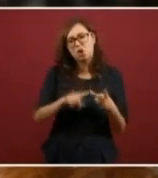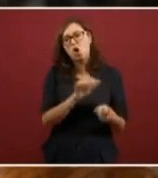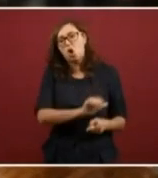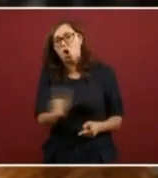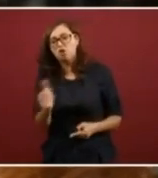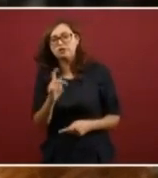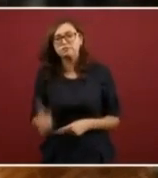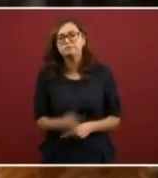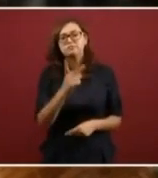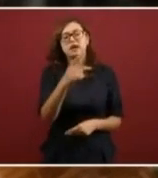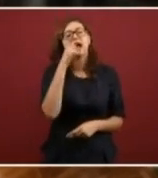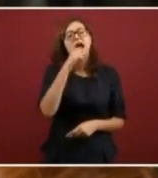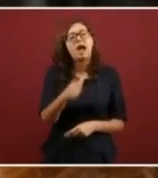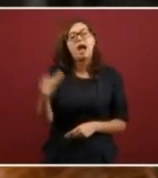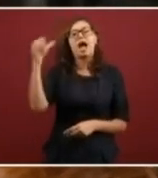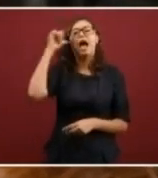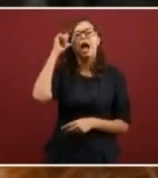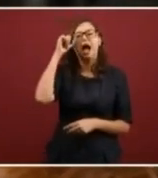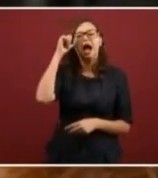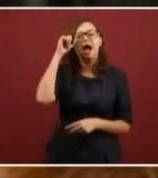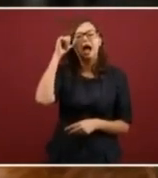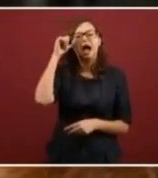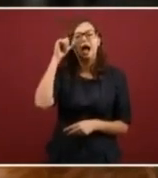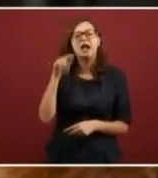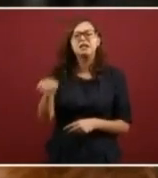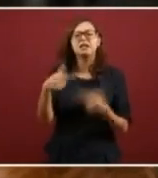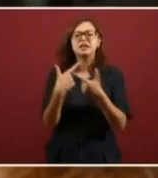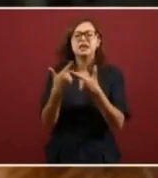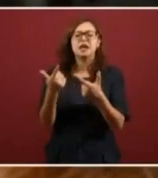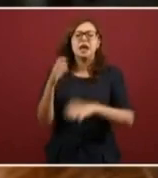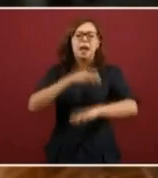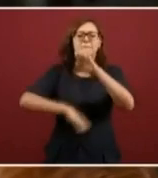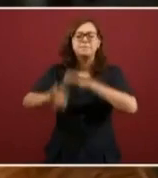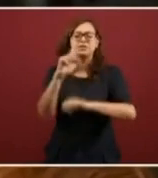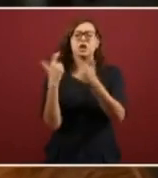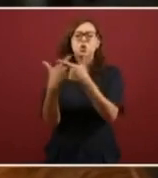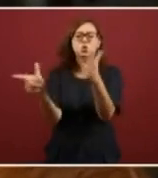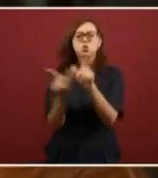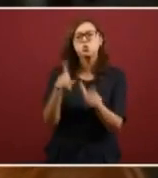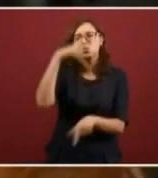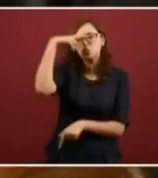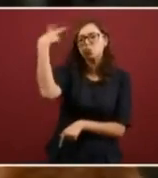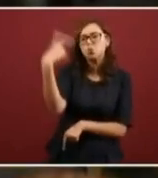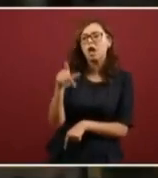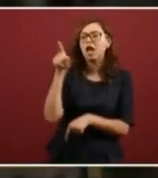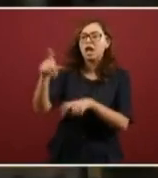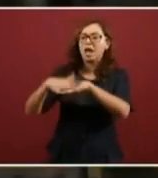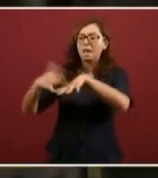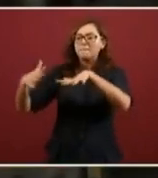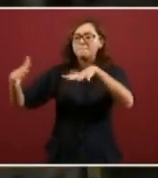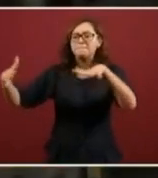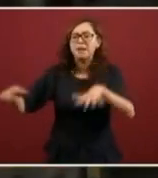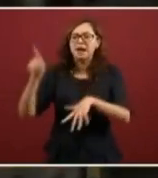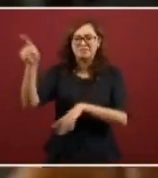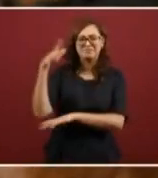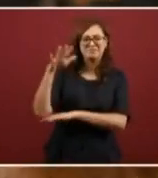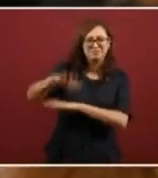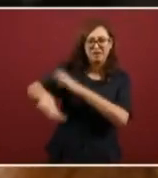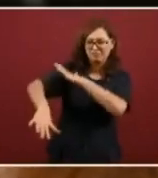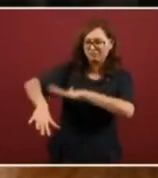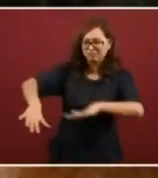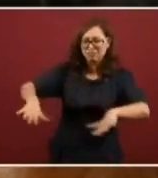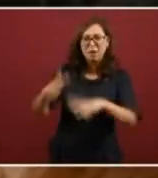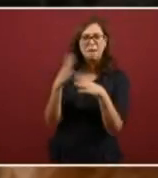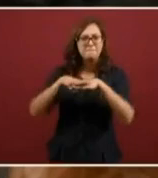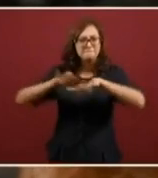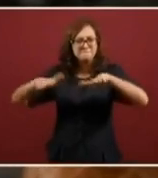día de ayer se registró un derrame de ácido sulfúrico del Grupo México en el Golfo, el Mar de Cortés. Quisiera saber, bueno, no es la